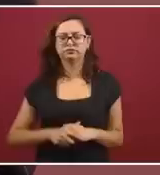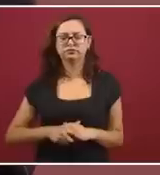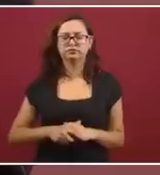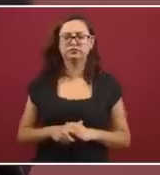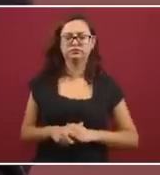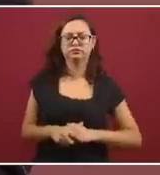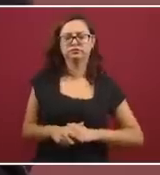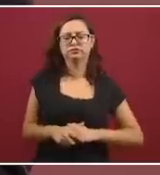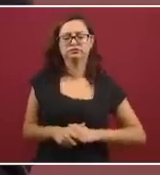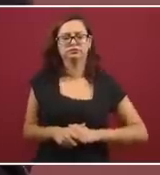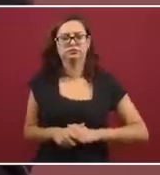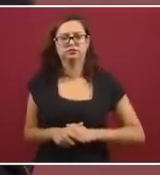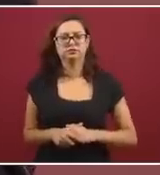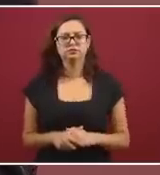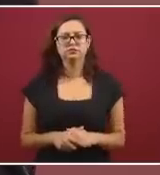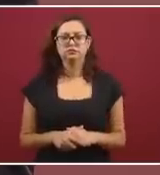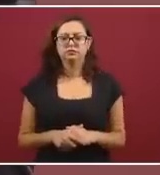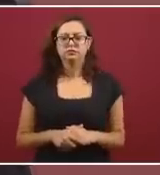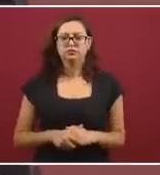este